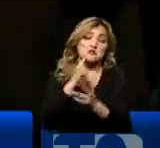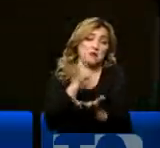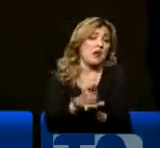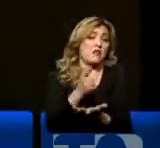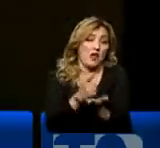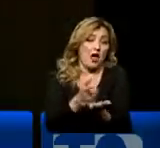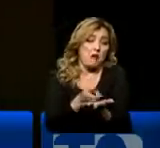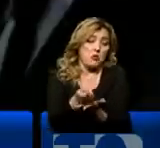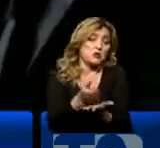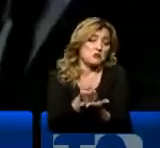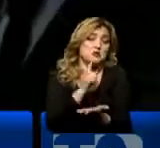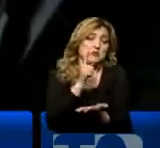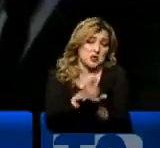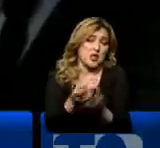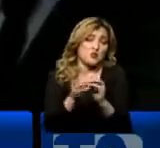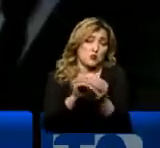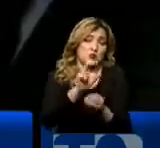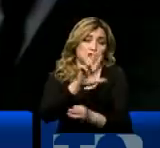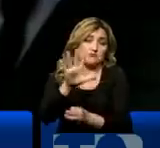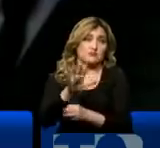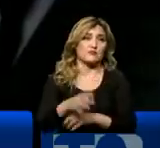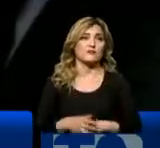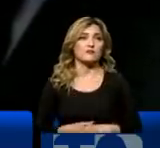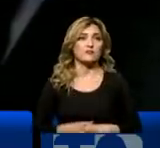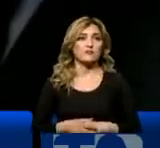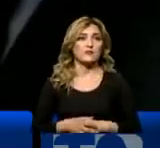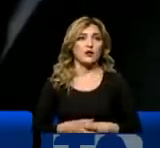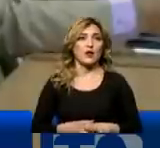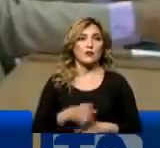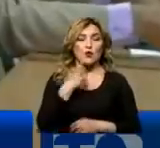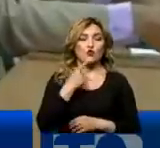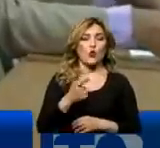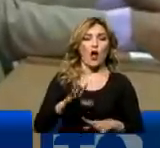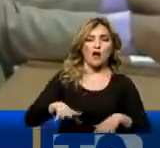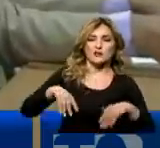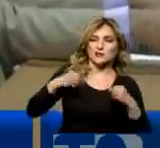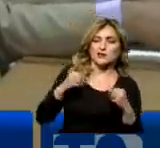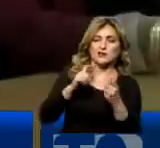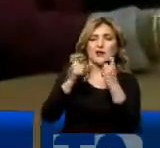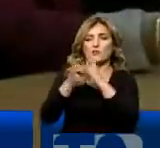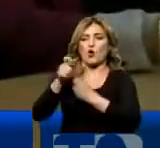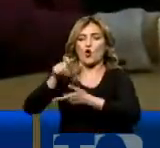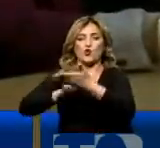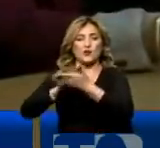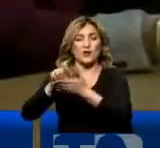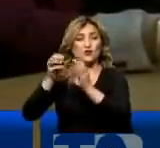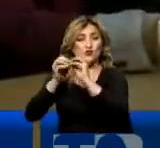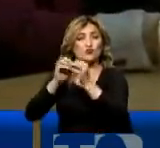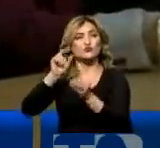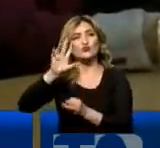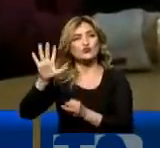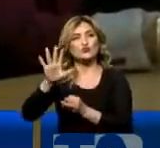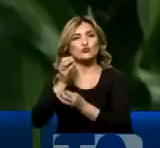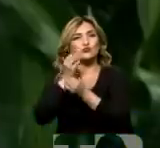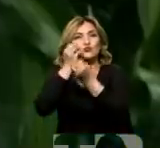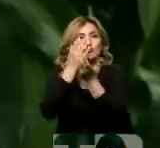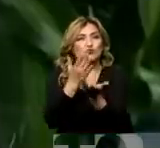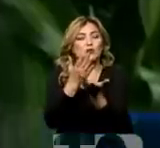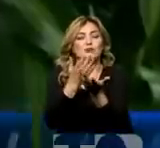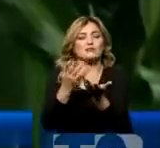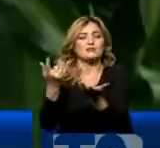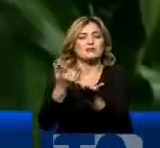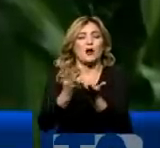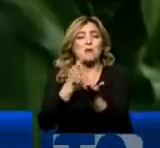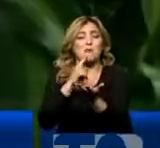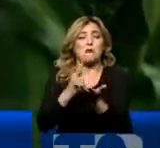estos existen. Si bien no que a cambio se dieron contratos, sí que esta información que dijeron nació de una obtención viciada